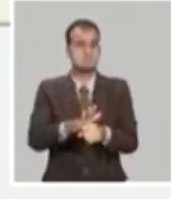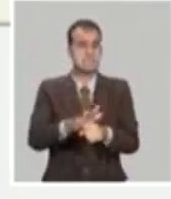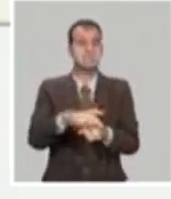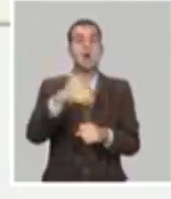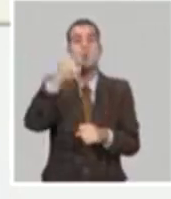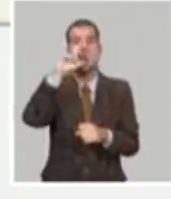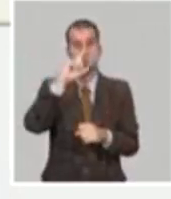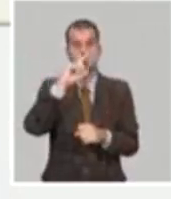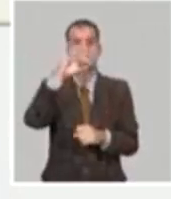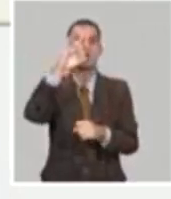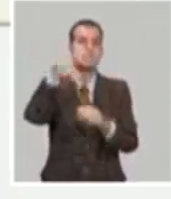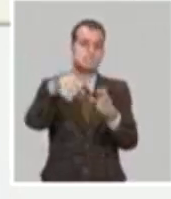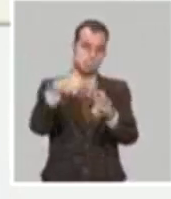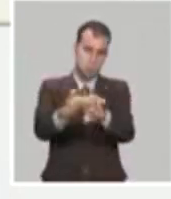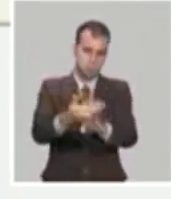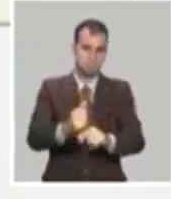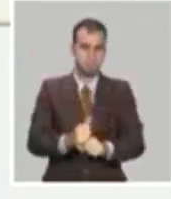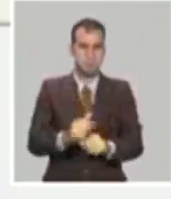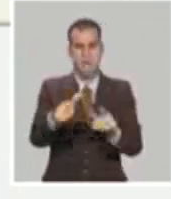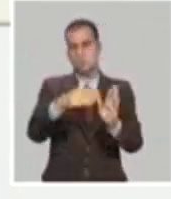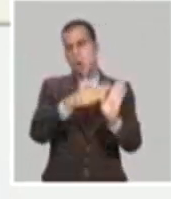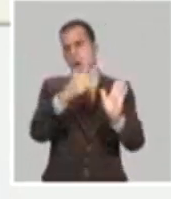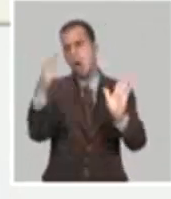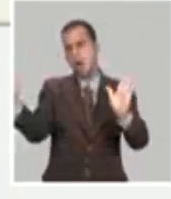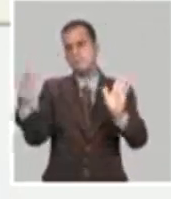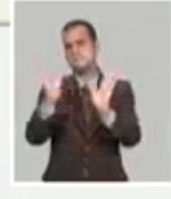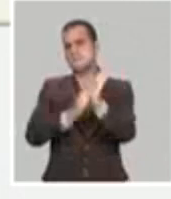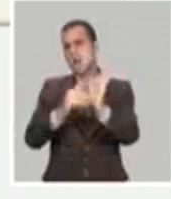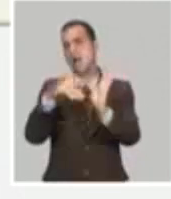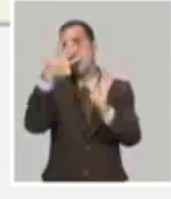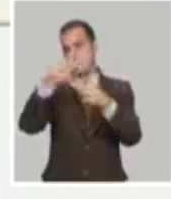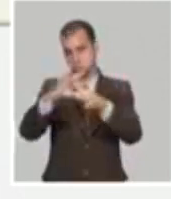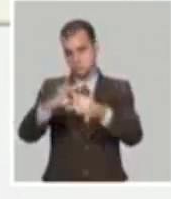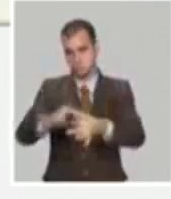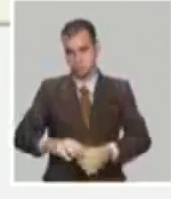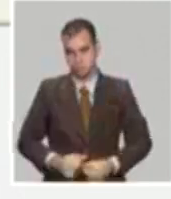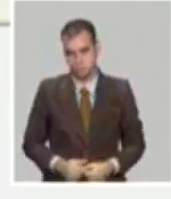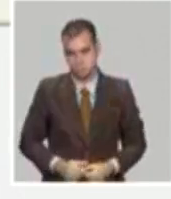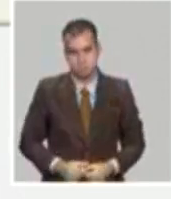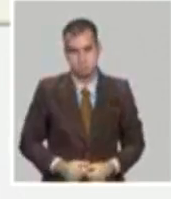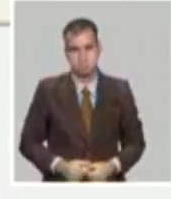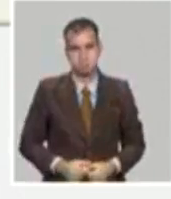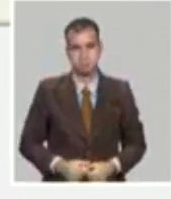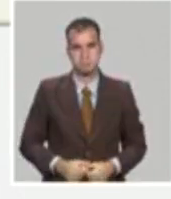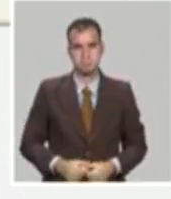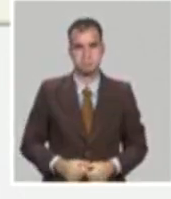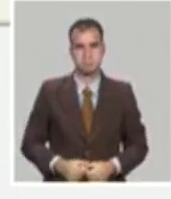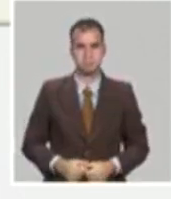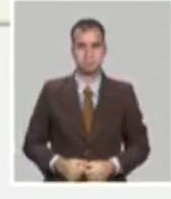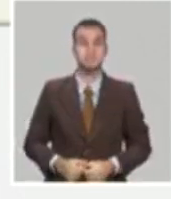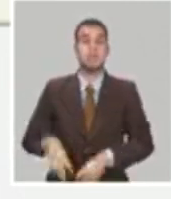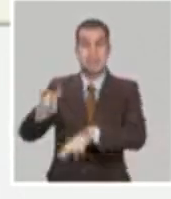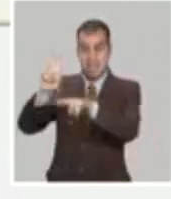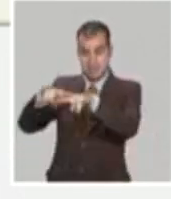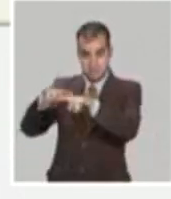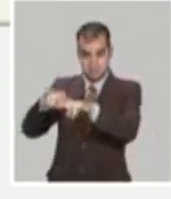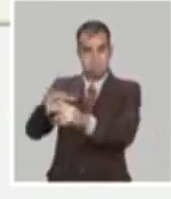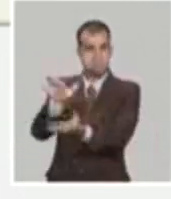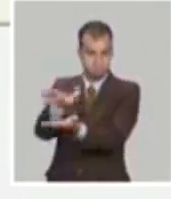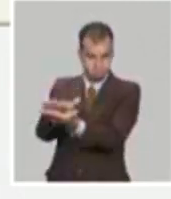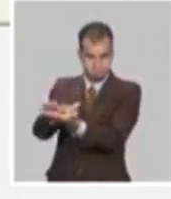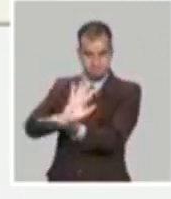y se va a extender hasta el mes de agosto. Además de La Habana, en esa frecuencia,